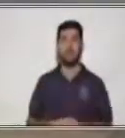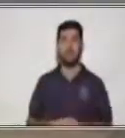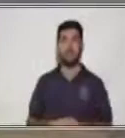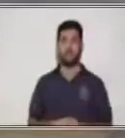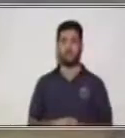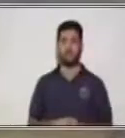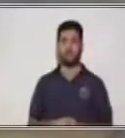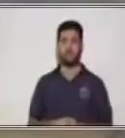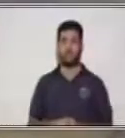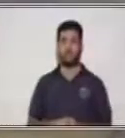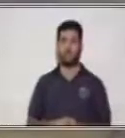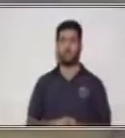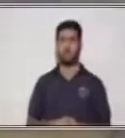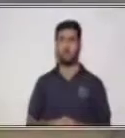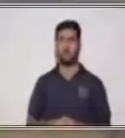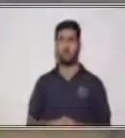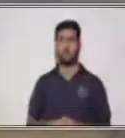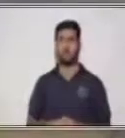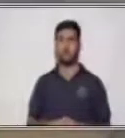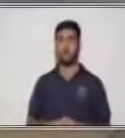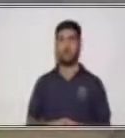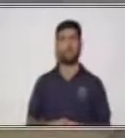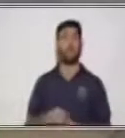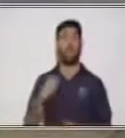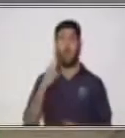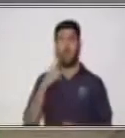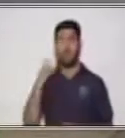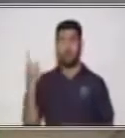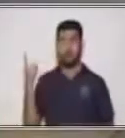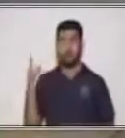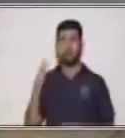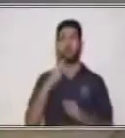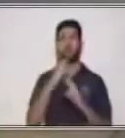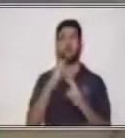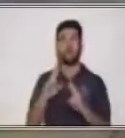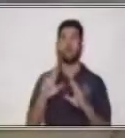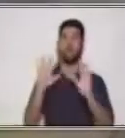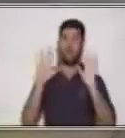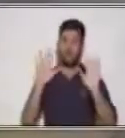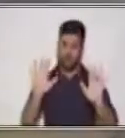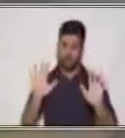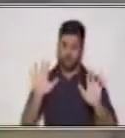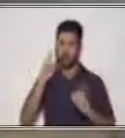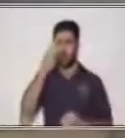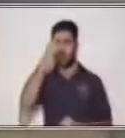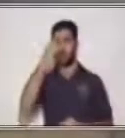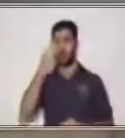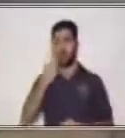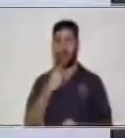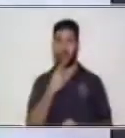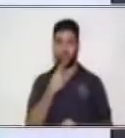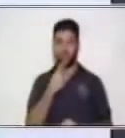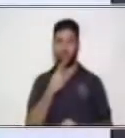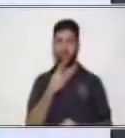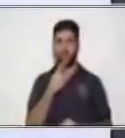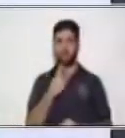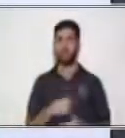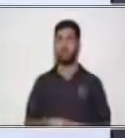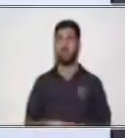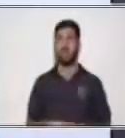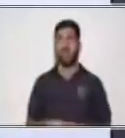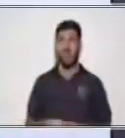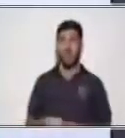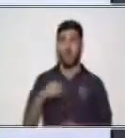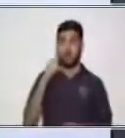5 más 5, tengo 10, miren, y acá